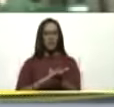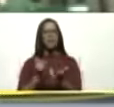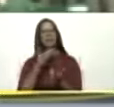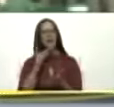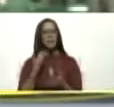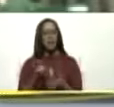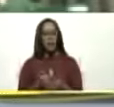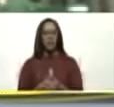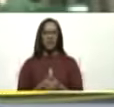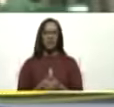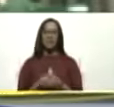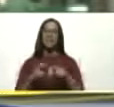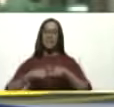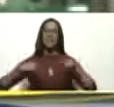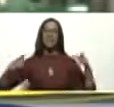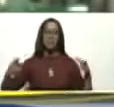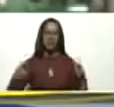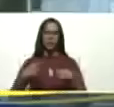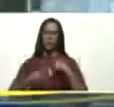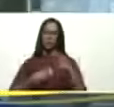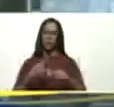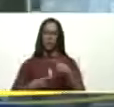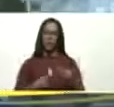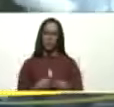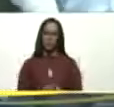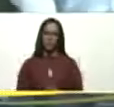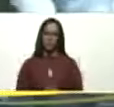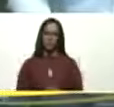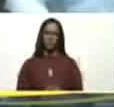mejoría y el crecimiento continuo.